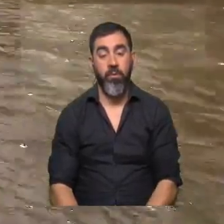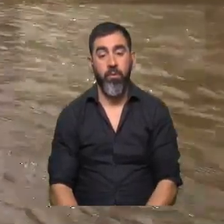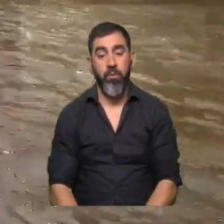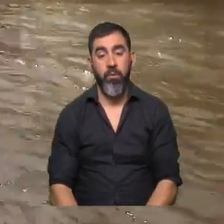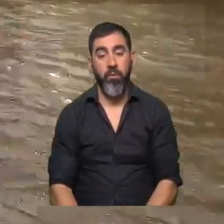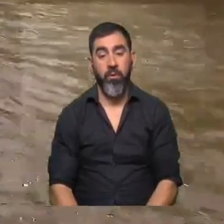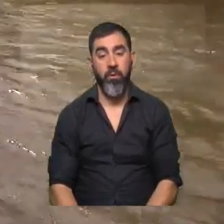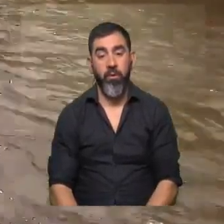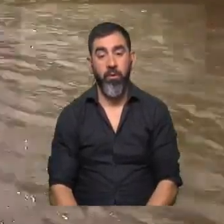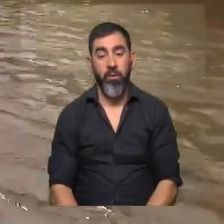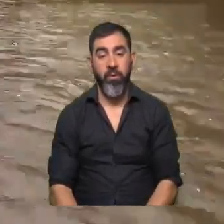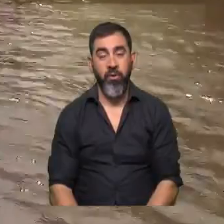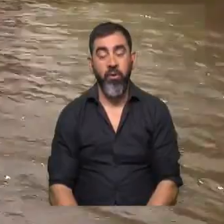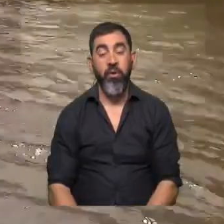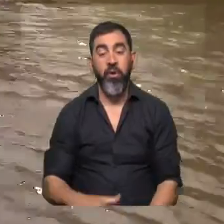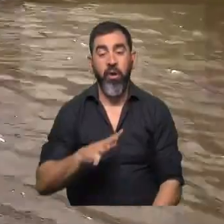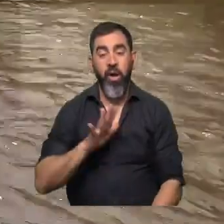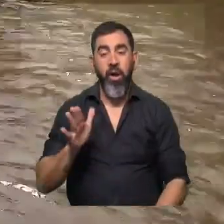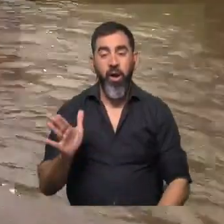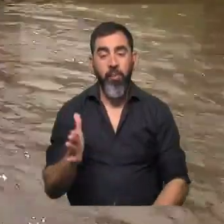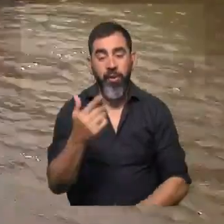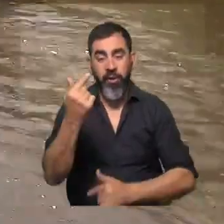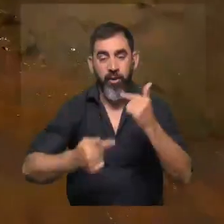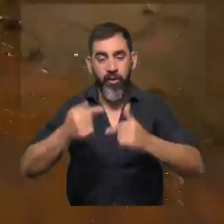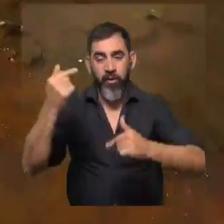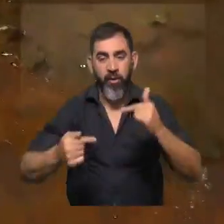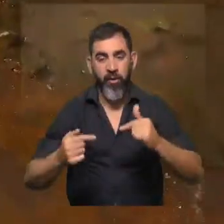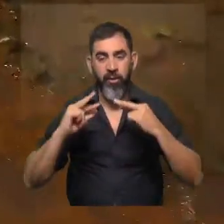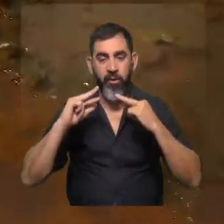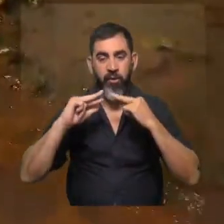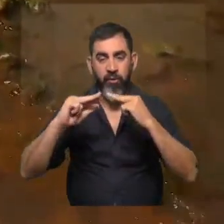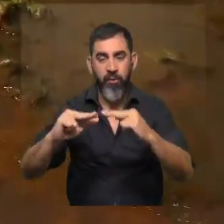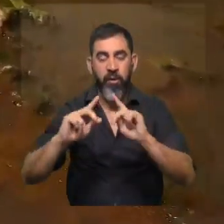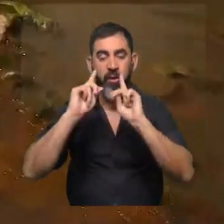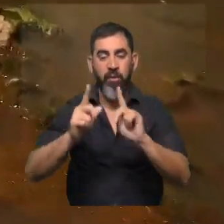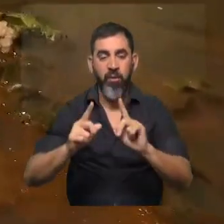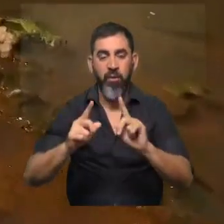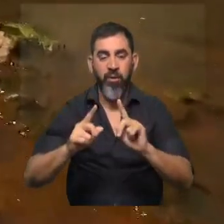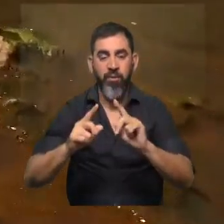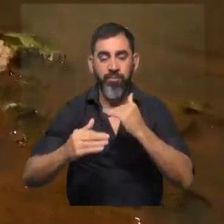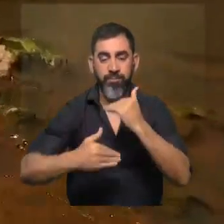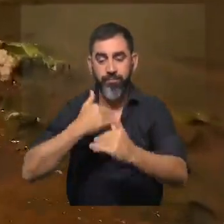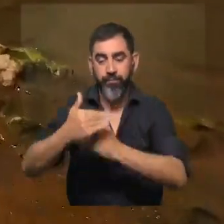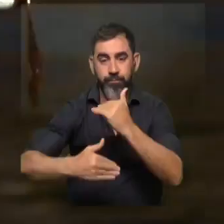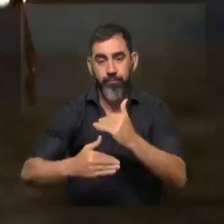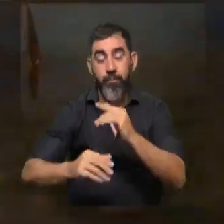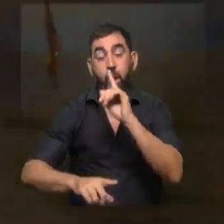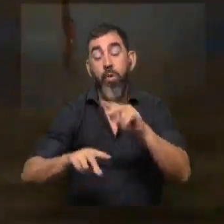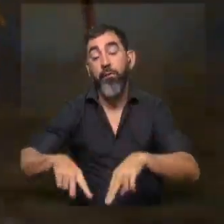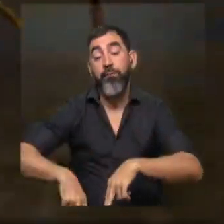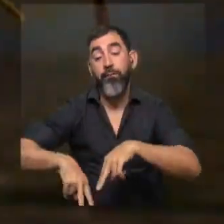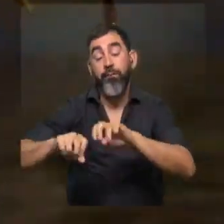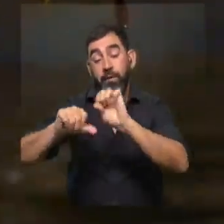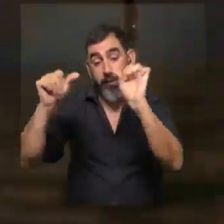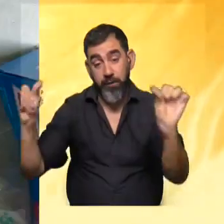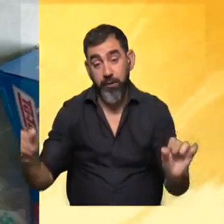Para que haya una comunidad de peces diversa y sostenible en el tiempo, tiene que haber toda una red trófica que, por ejemplo, algunos estudios preliminares que estamos